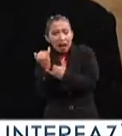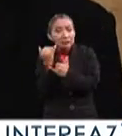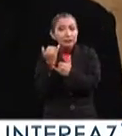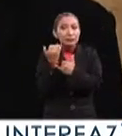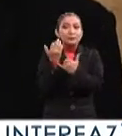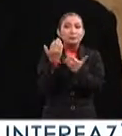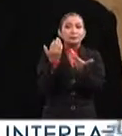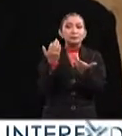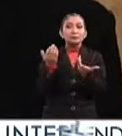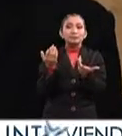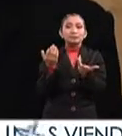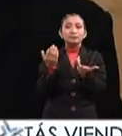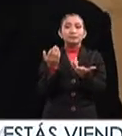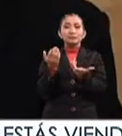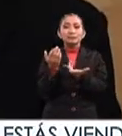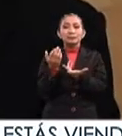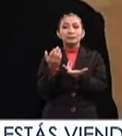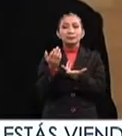alguna forma